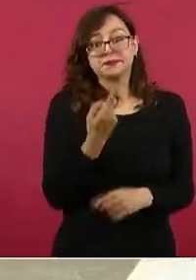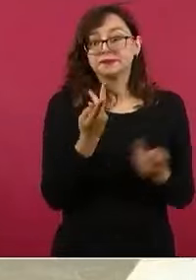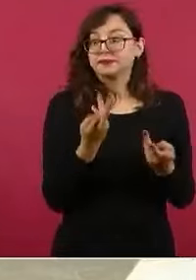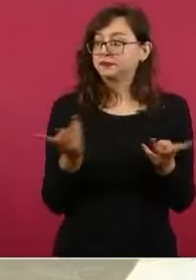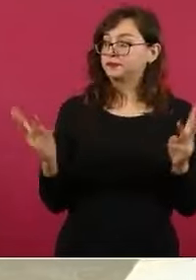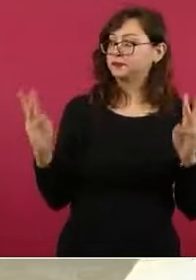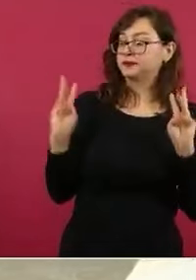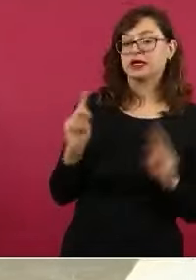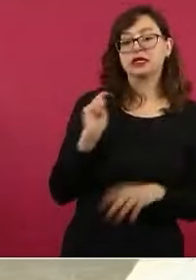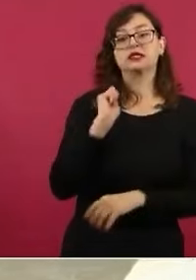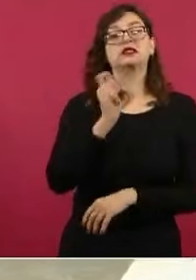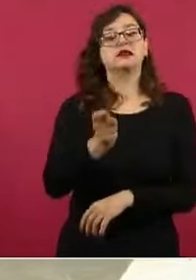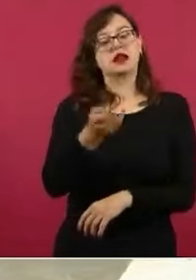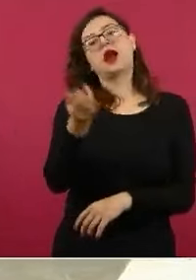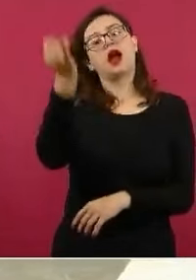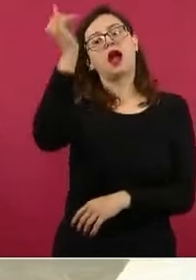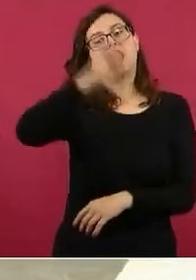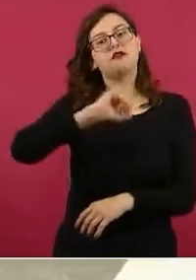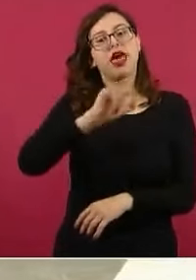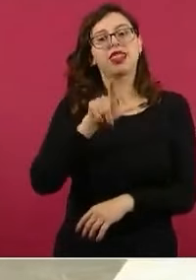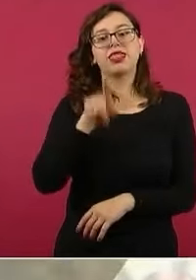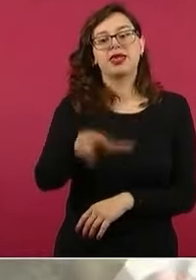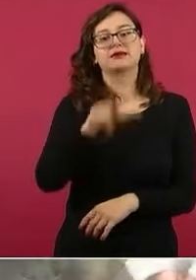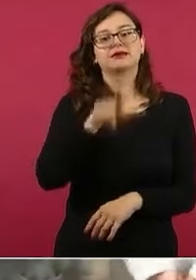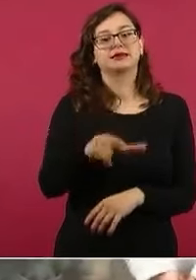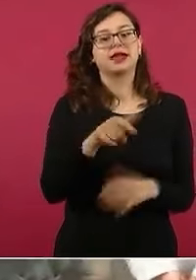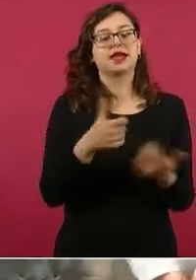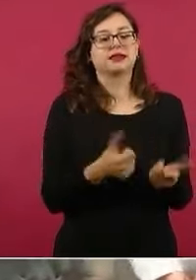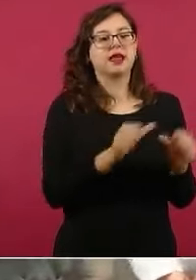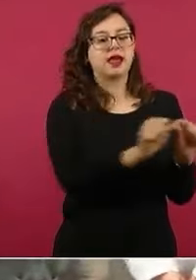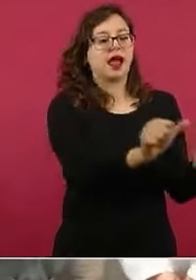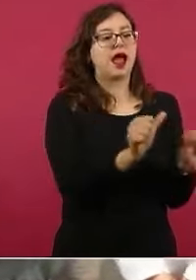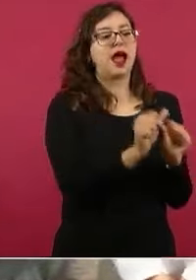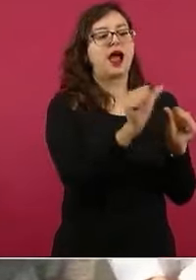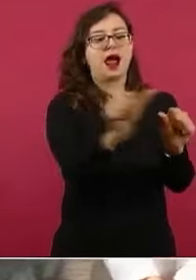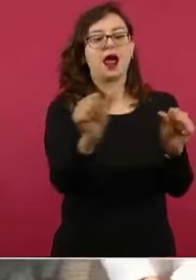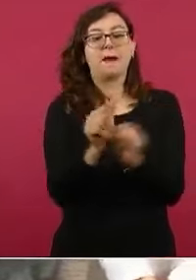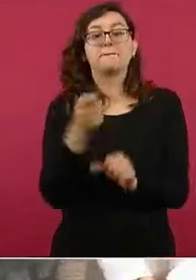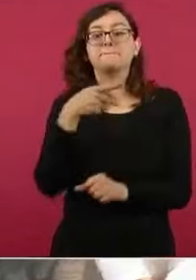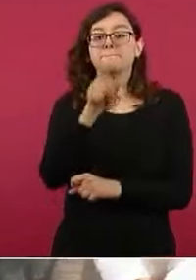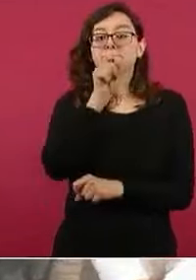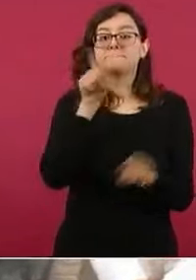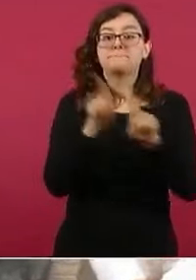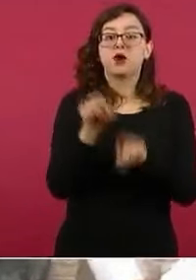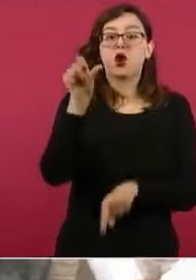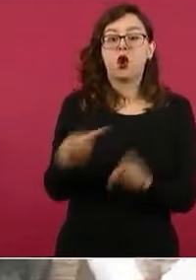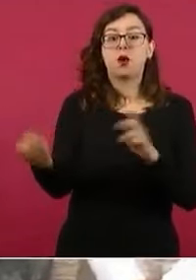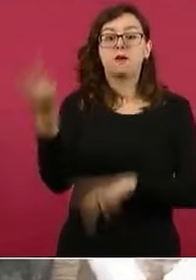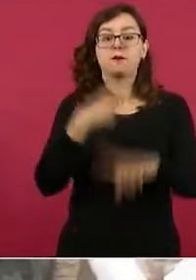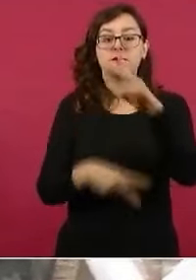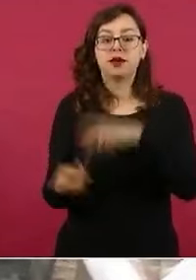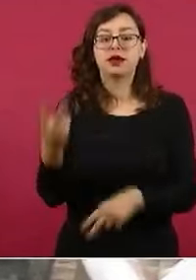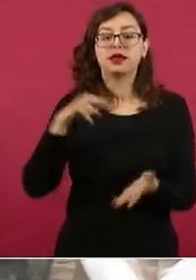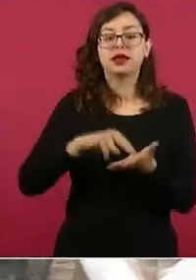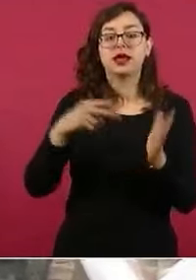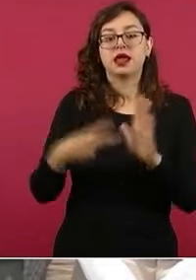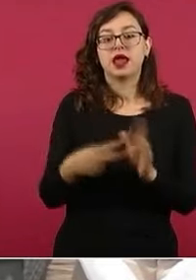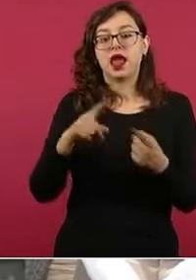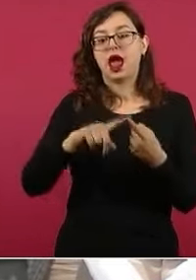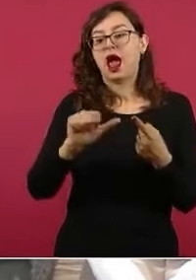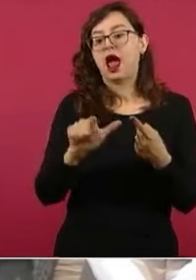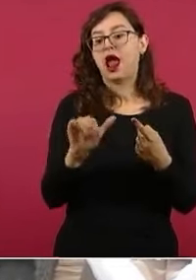las 17 plantas, pero hoy nos visitan los mejores refineros de México, el ingeniero Alberto Celestinos y el